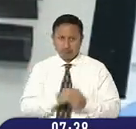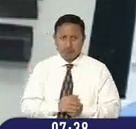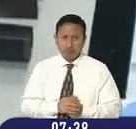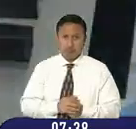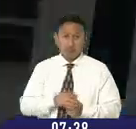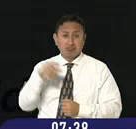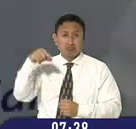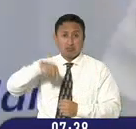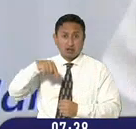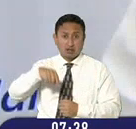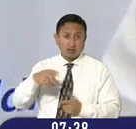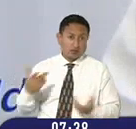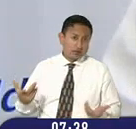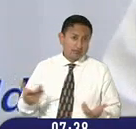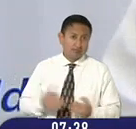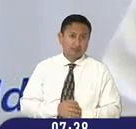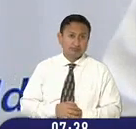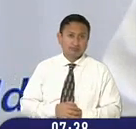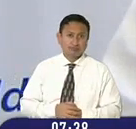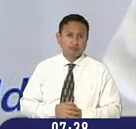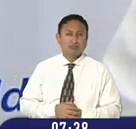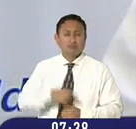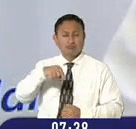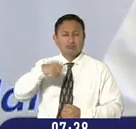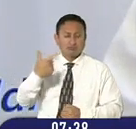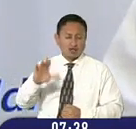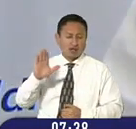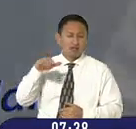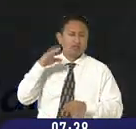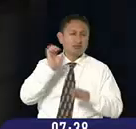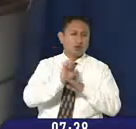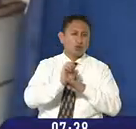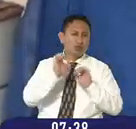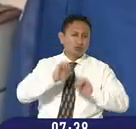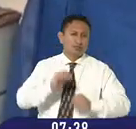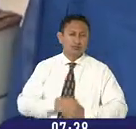Llegará, tarde o temprano va a llegar a nuestro país. Hay que estar preparados. Informó Roselena Vascones.